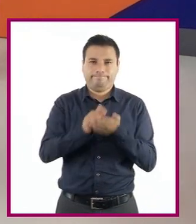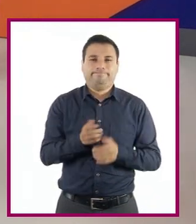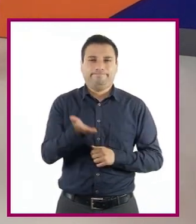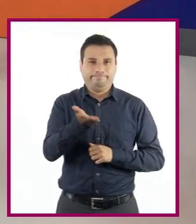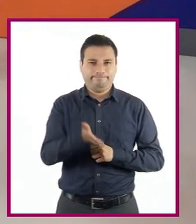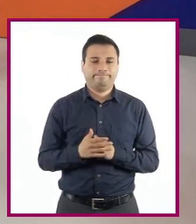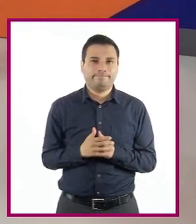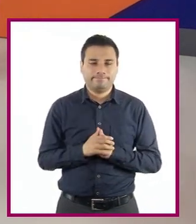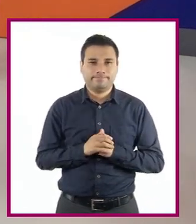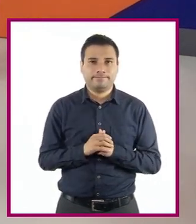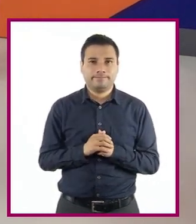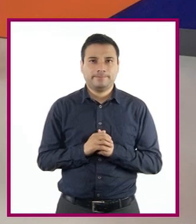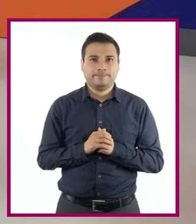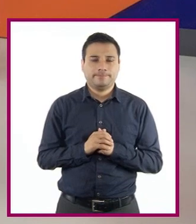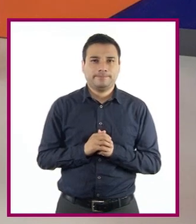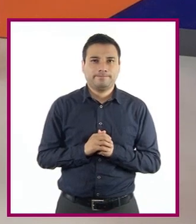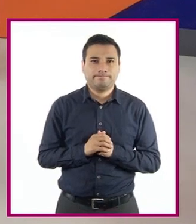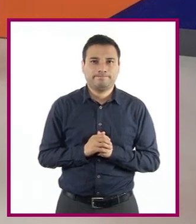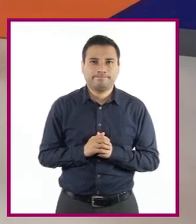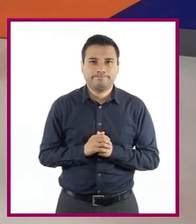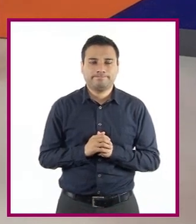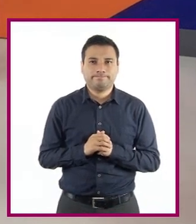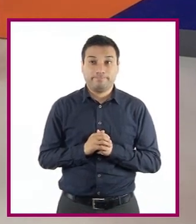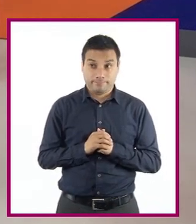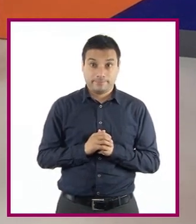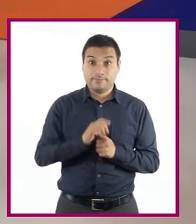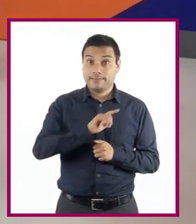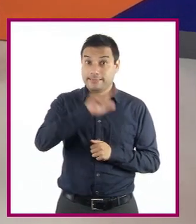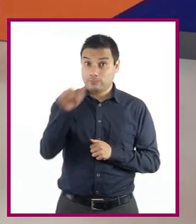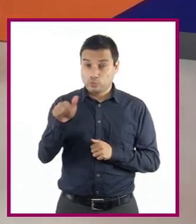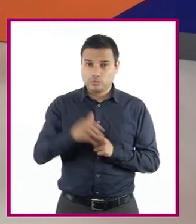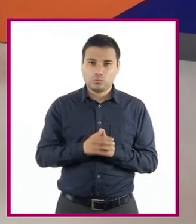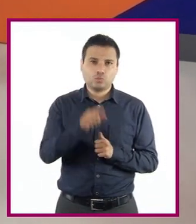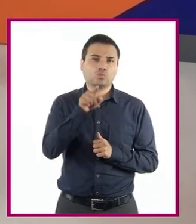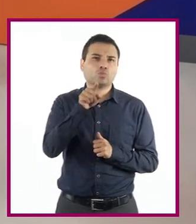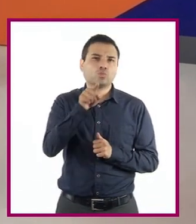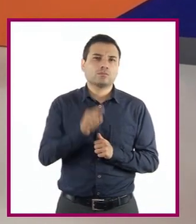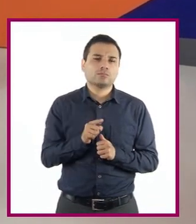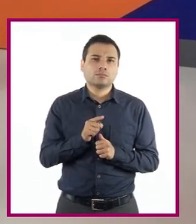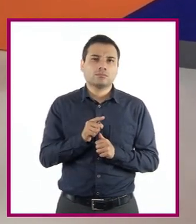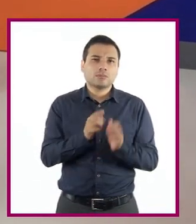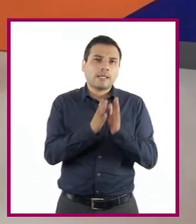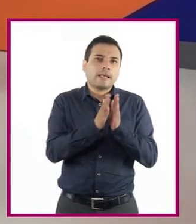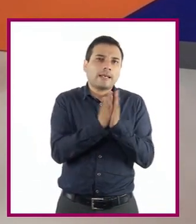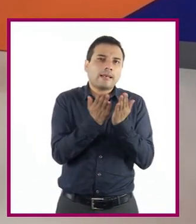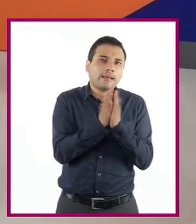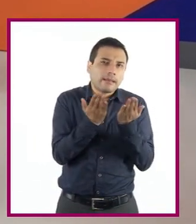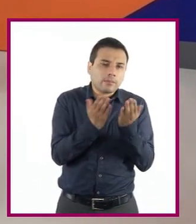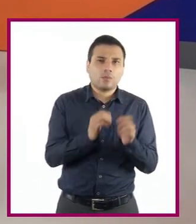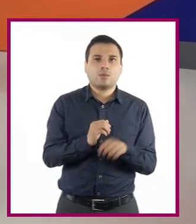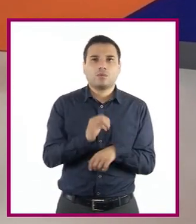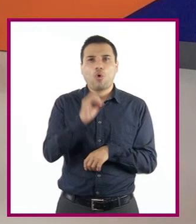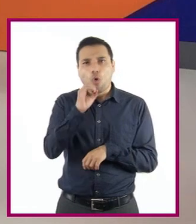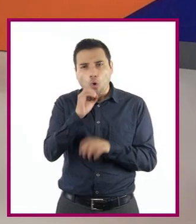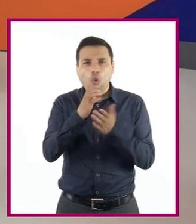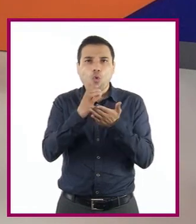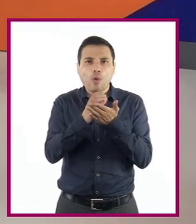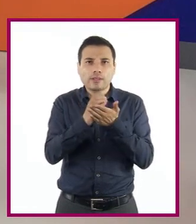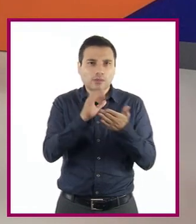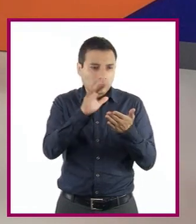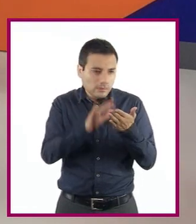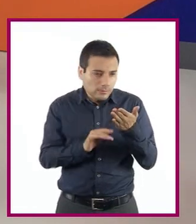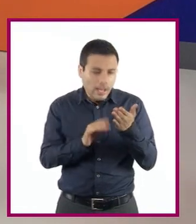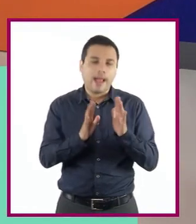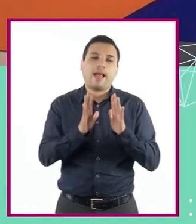resolver los planteamientos. Pues muchas de estas las podrán resolver al momento de consultar su libro de texto y revisar sus